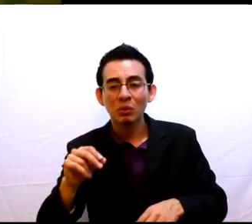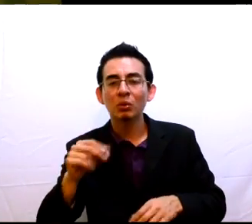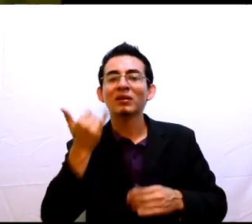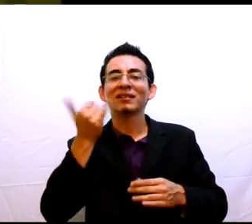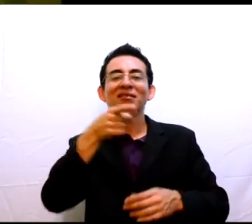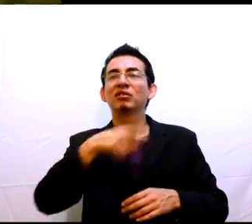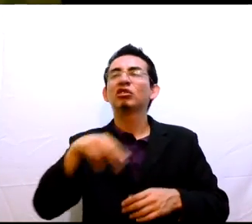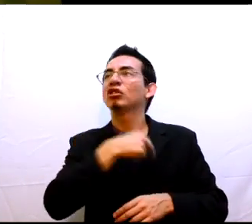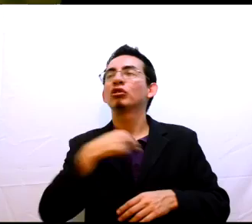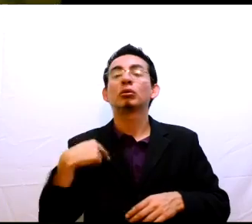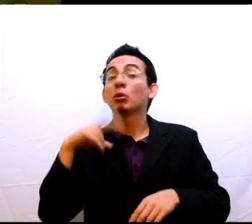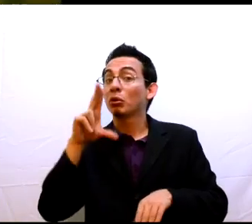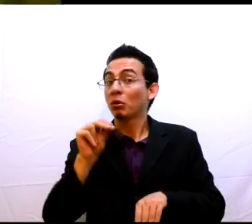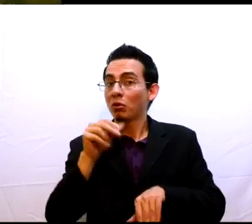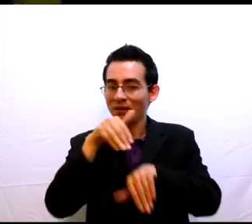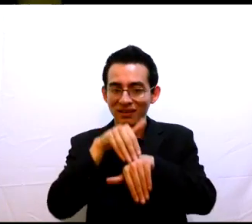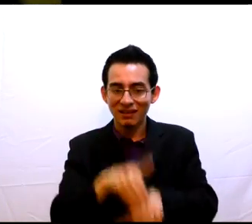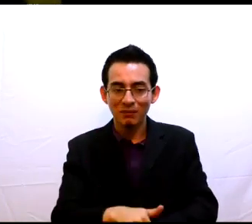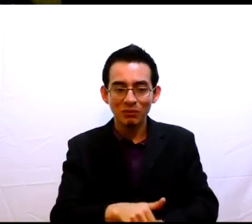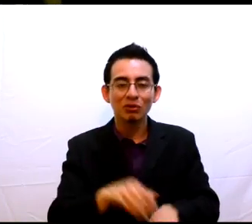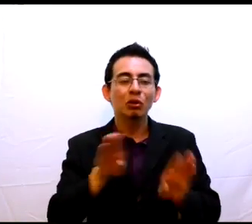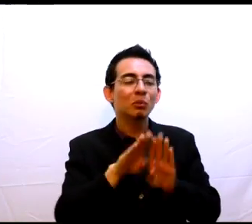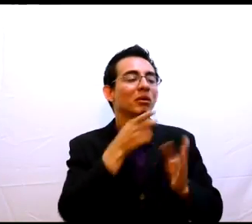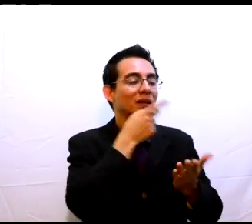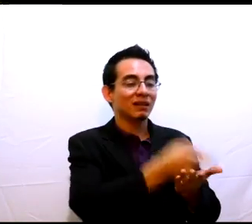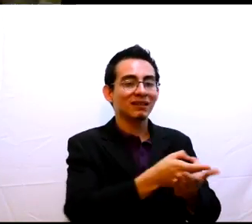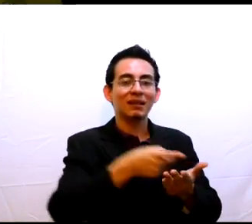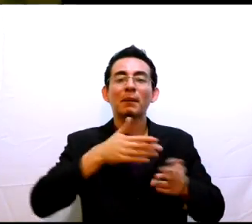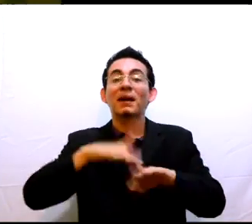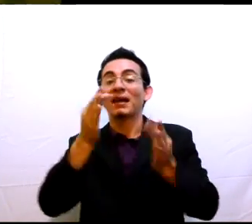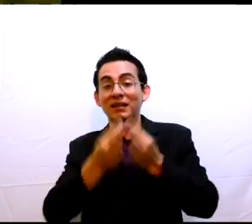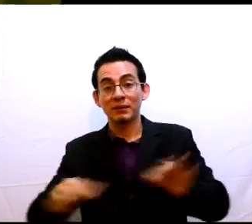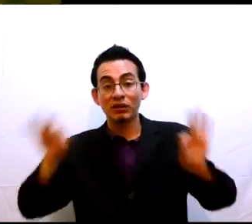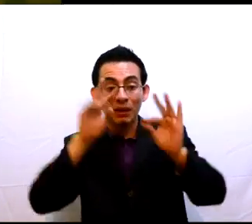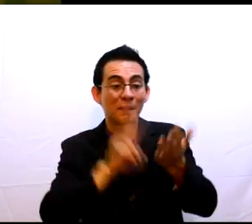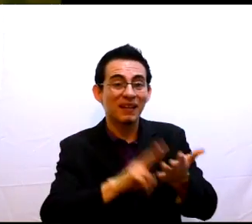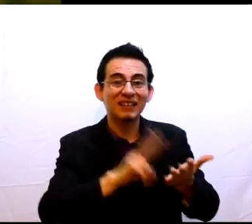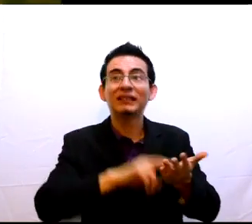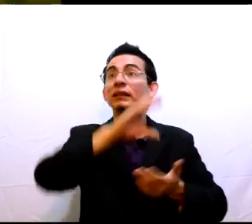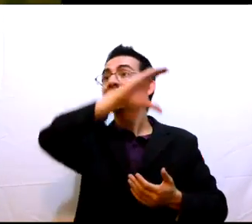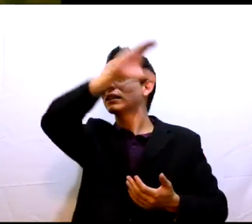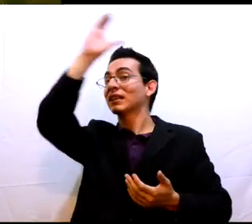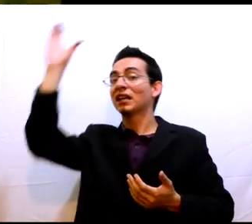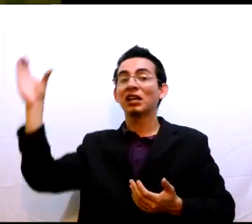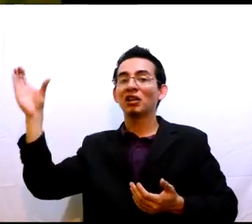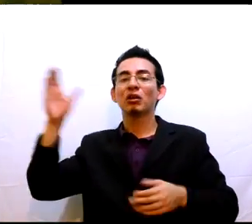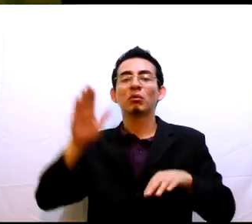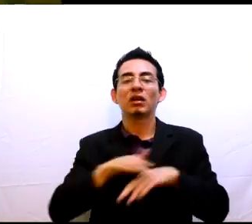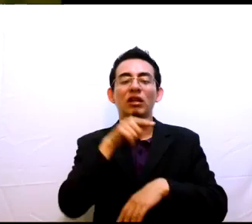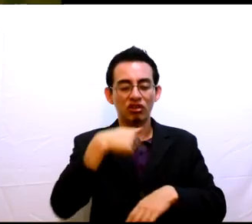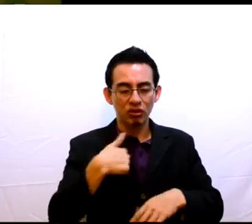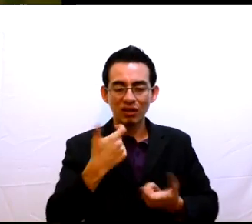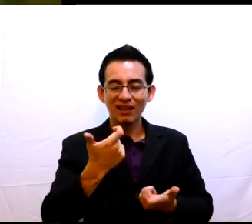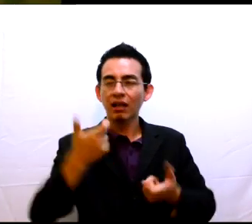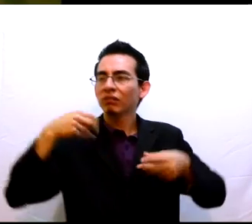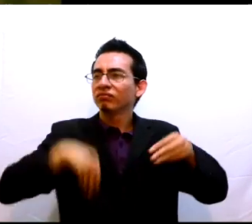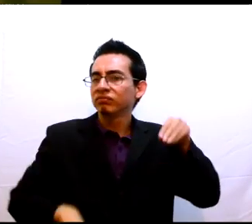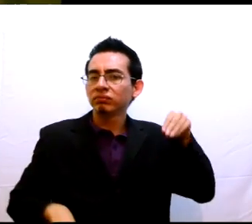estás tú haciendo tesoros en el cielo porque te estás quedando con todo